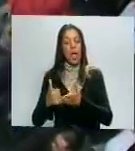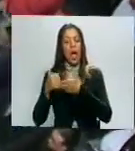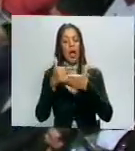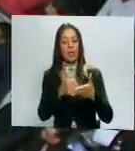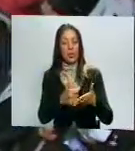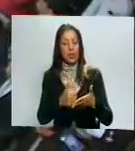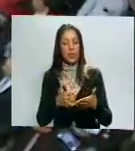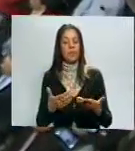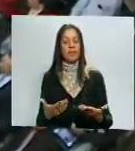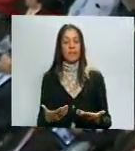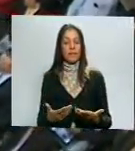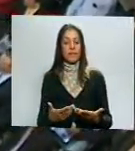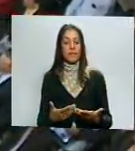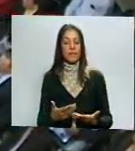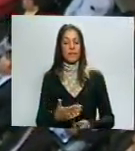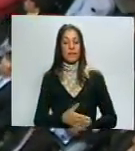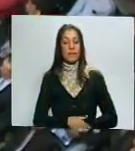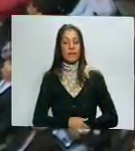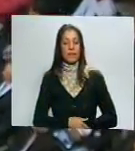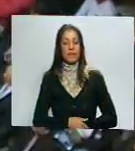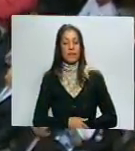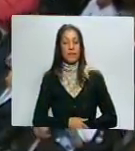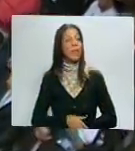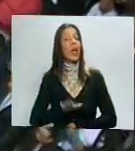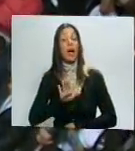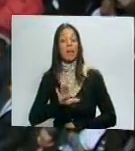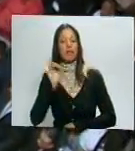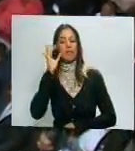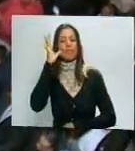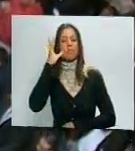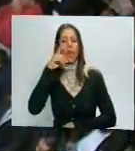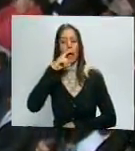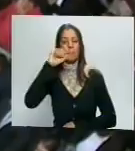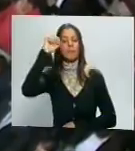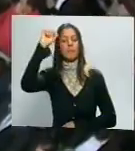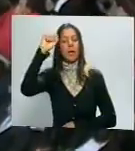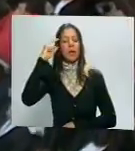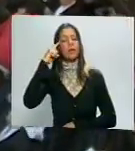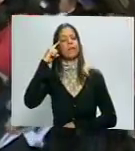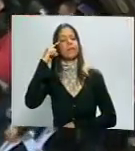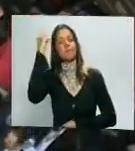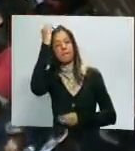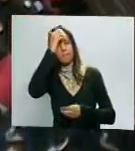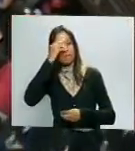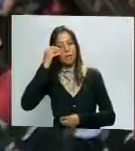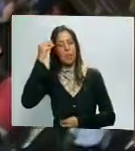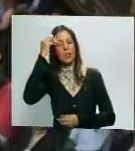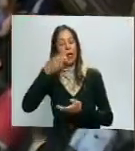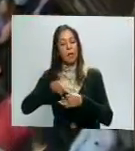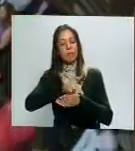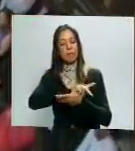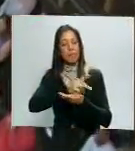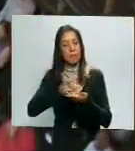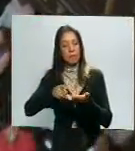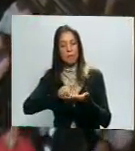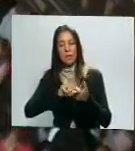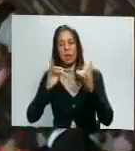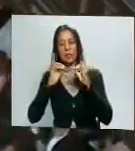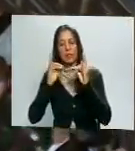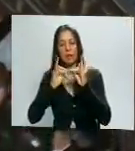revolucionario. Eso lo sacó también en una madrugada de insomnio Nicolás Maduro,